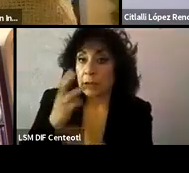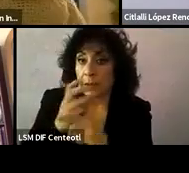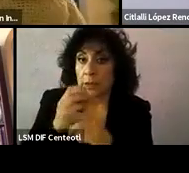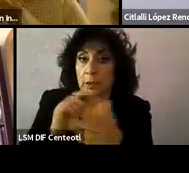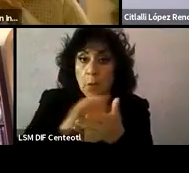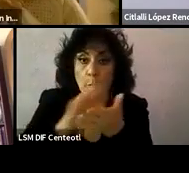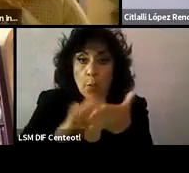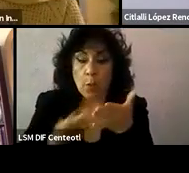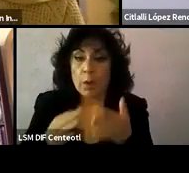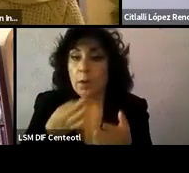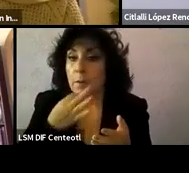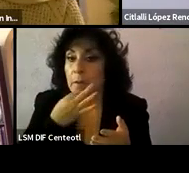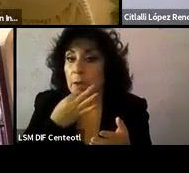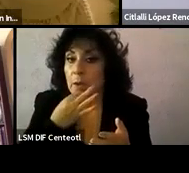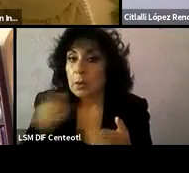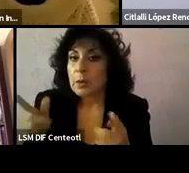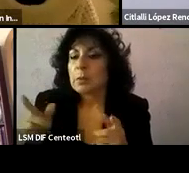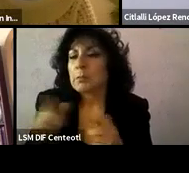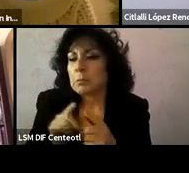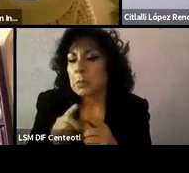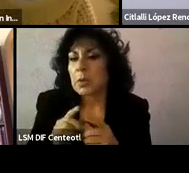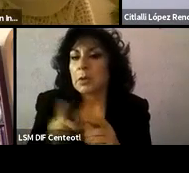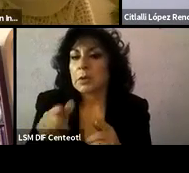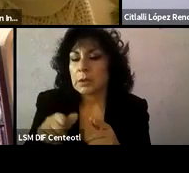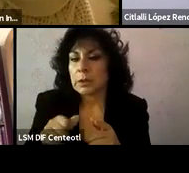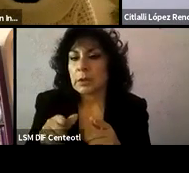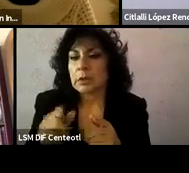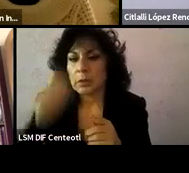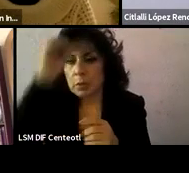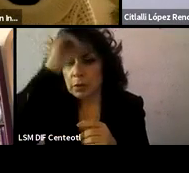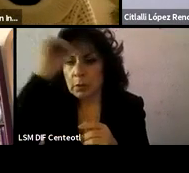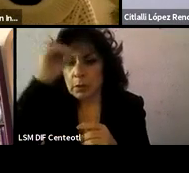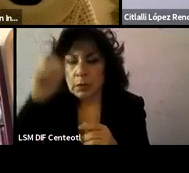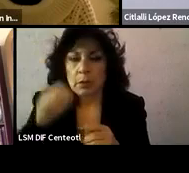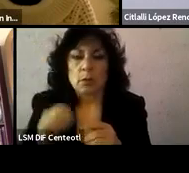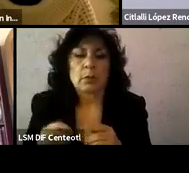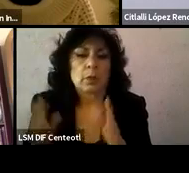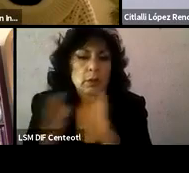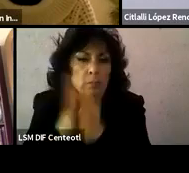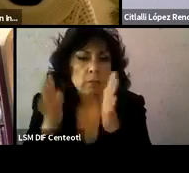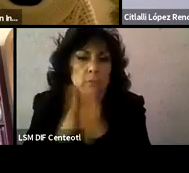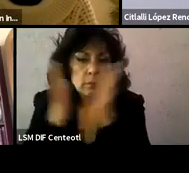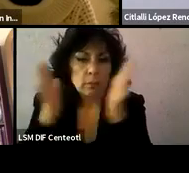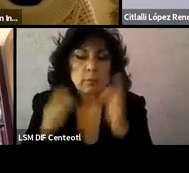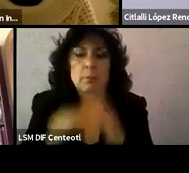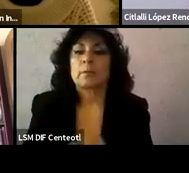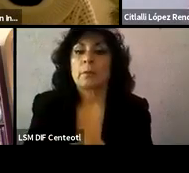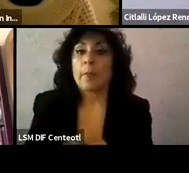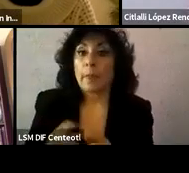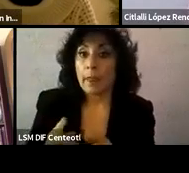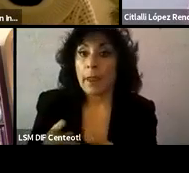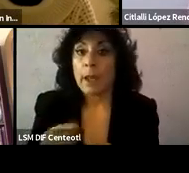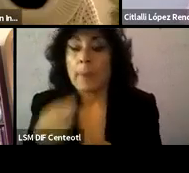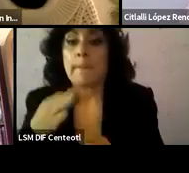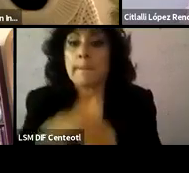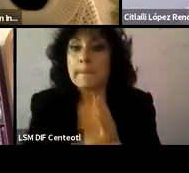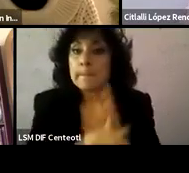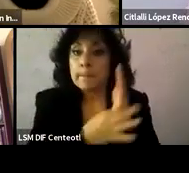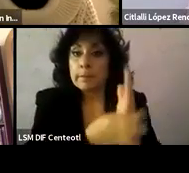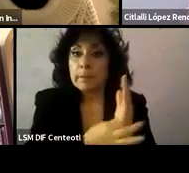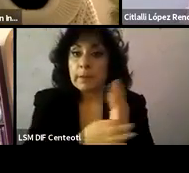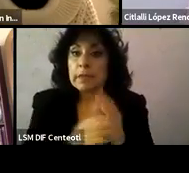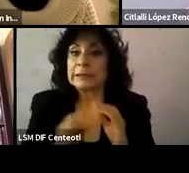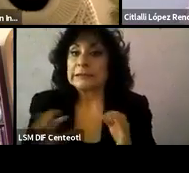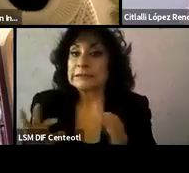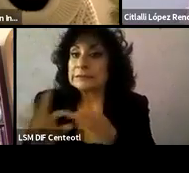unos minutos por si tenemos algún comentario que hacer en respecto a estos. También nos mencionan que tiene que integrarse en el currículum la